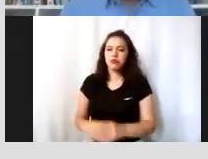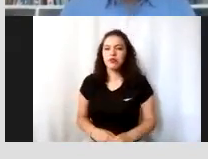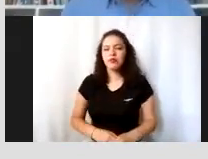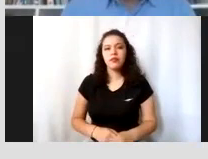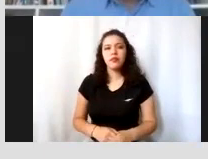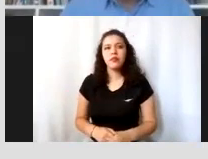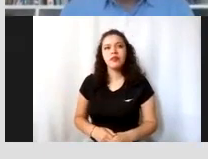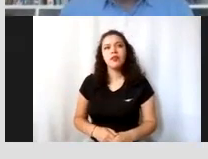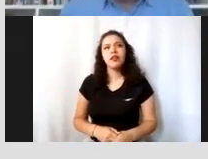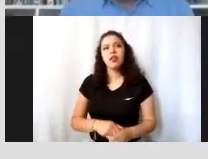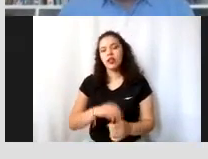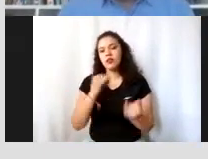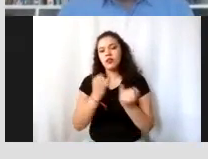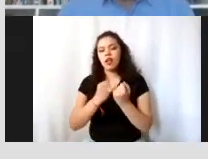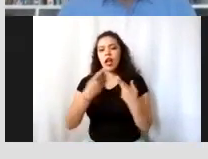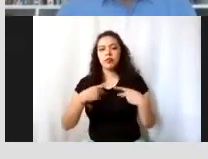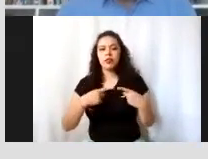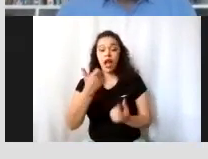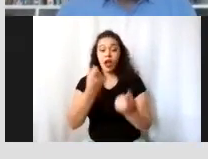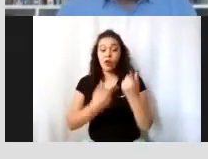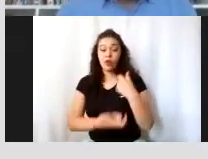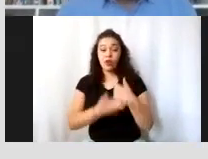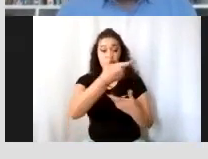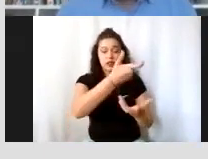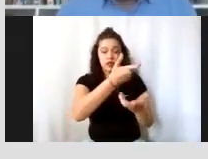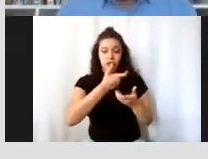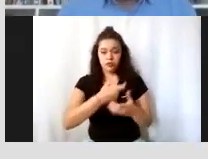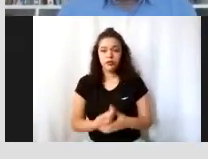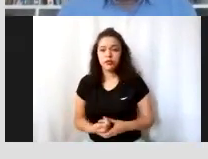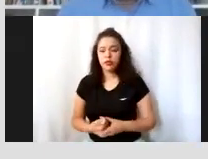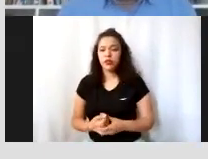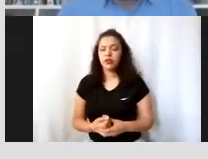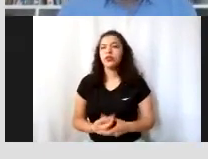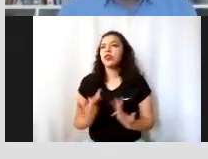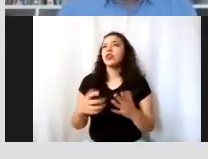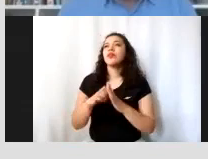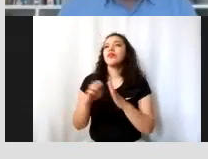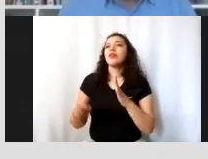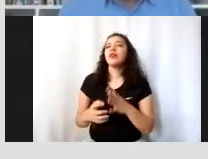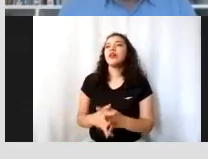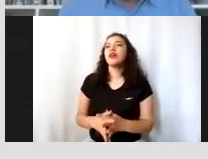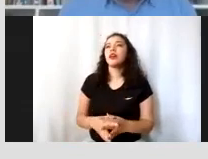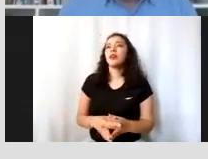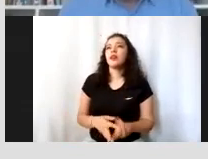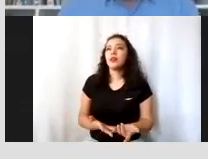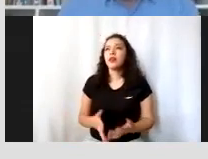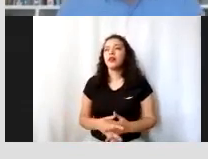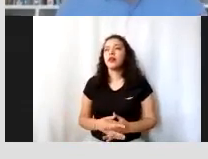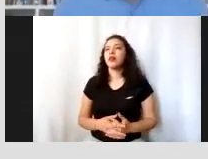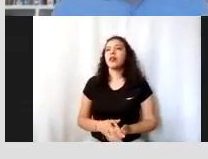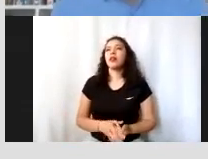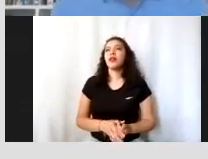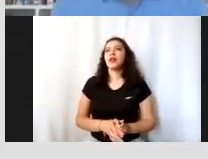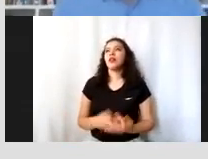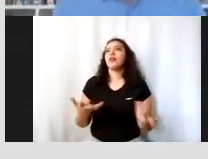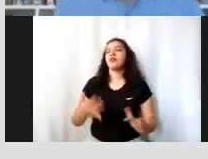algunos donantes, nada más. Muy bien. ¿Tienen previsto, por ejemplo, transferencias?